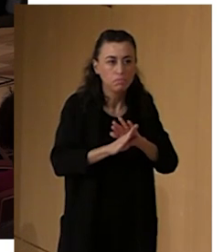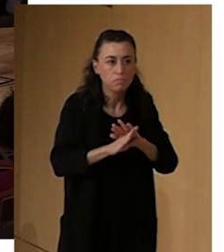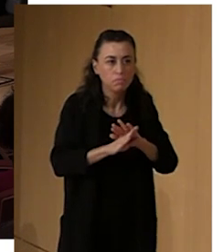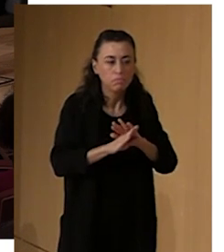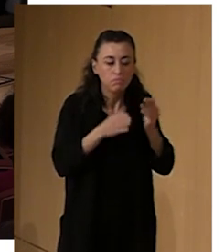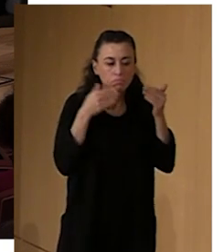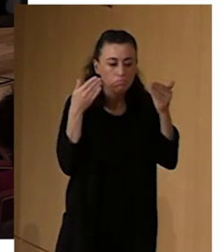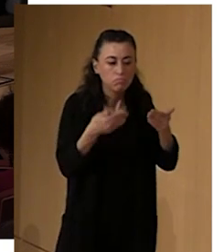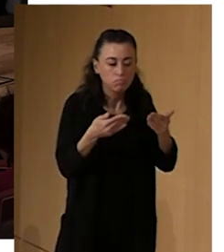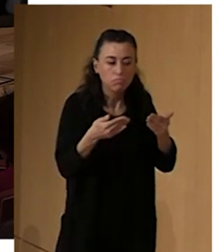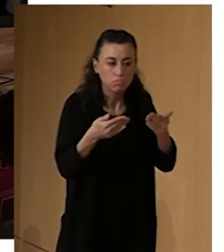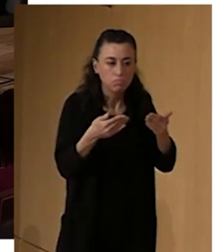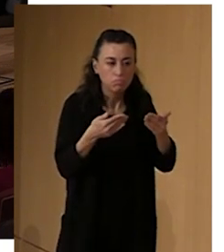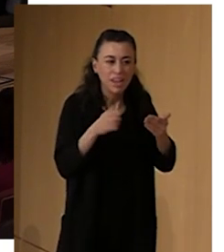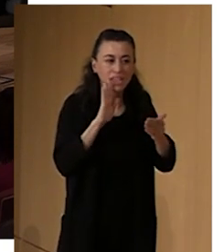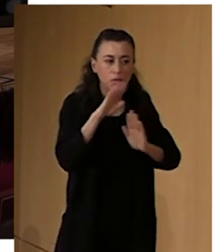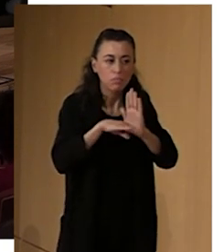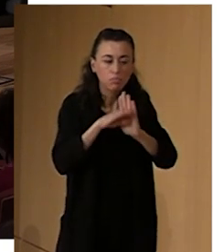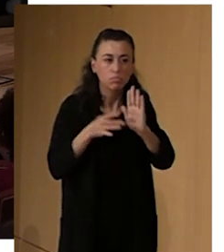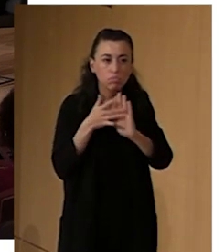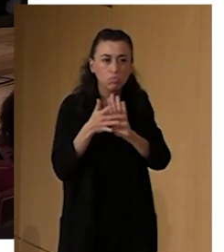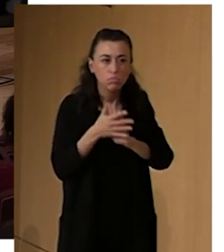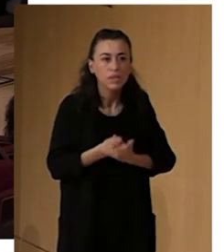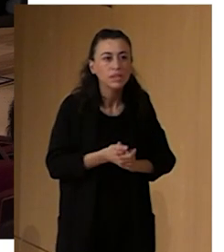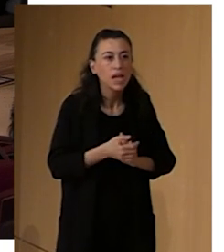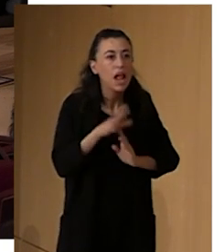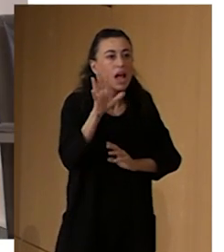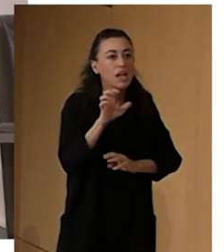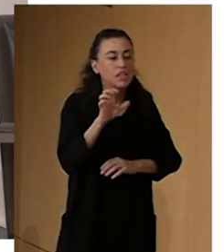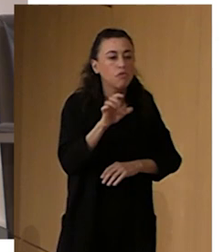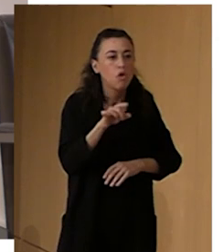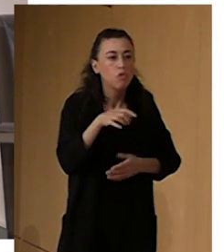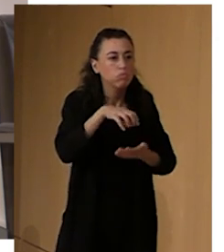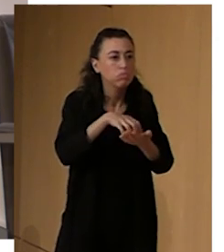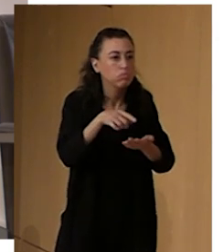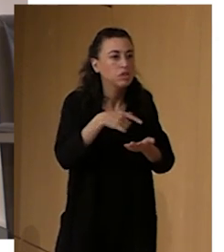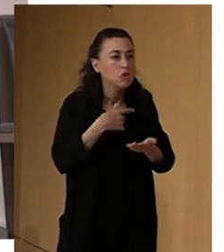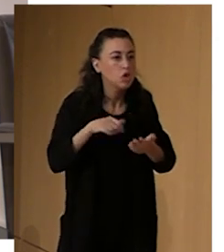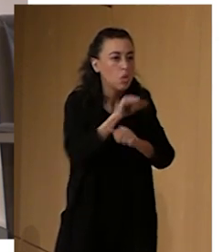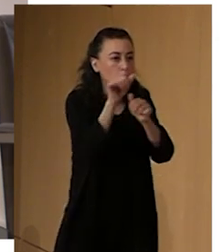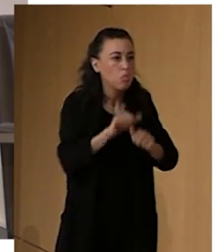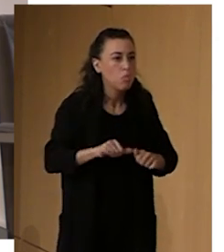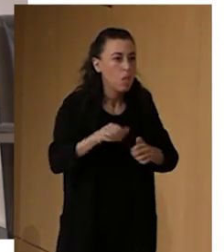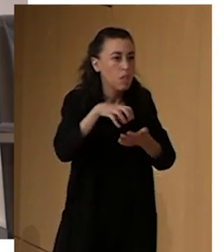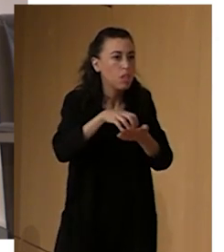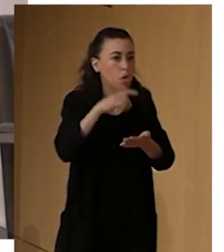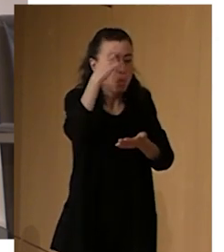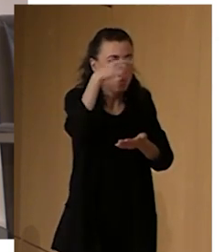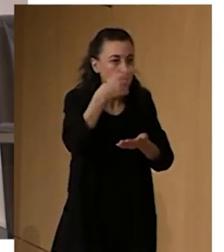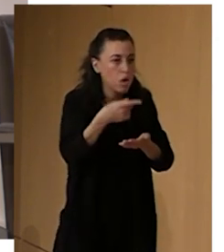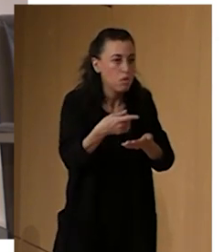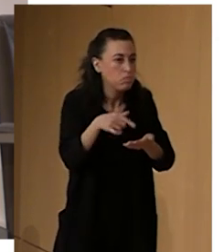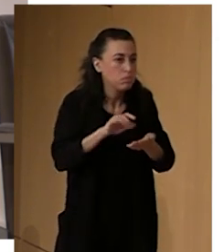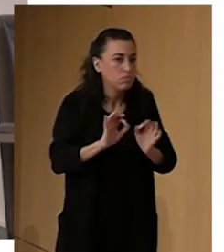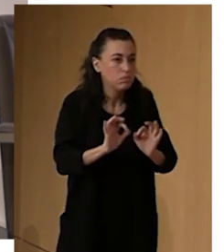más a este programa eh que se lleva a cabo en caisa Forum kaisa Forum es un modelo de Centro Cultural de la obra social la caisa